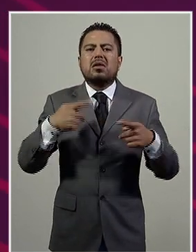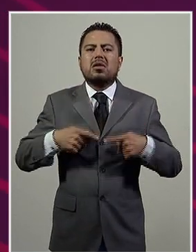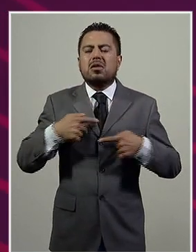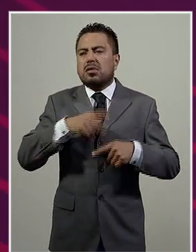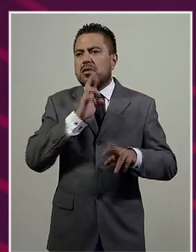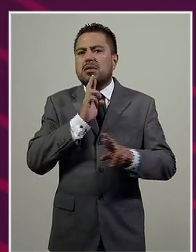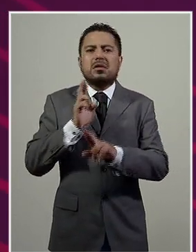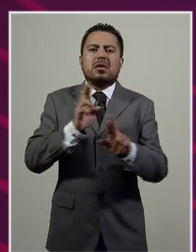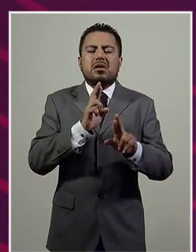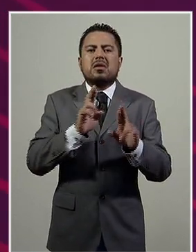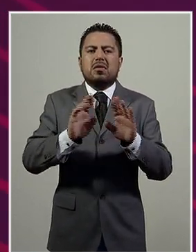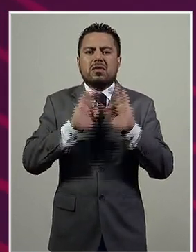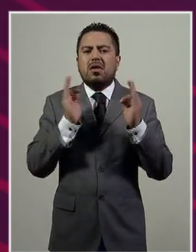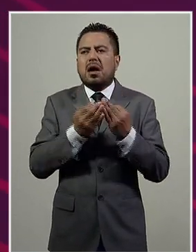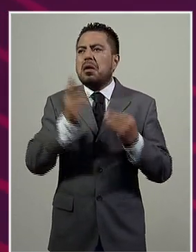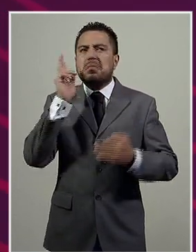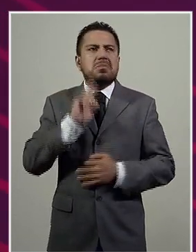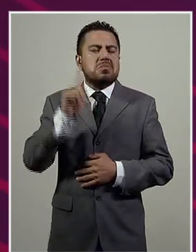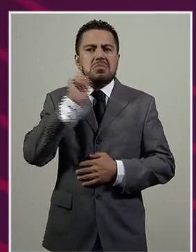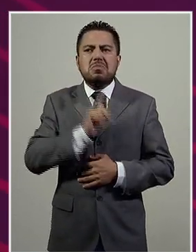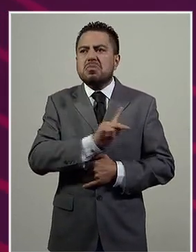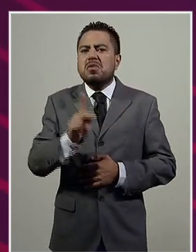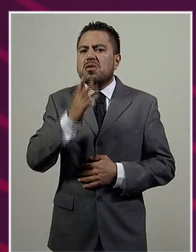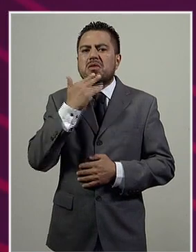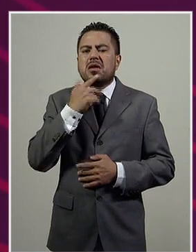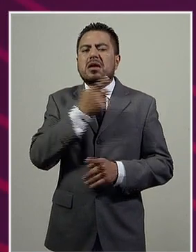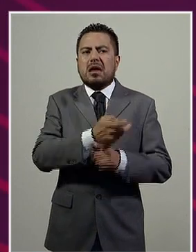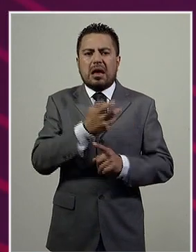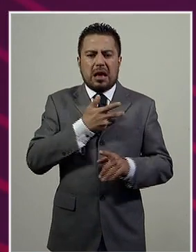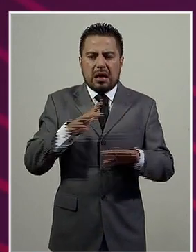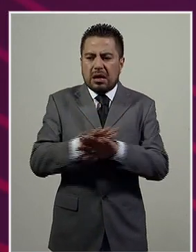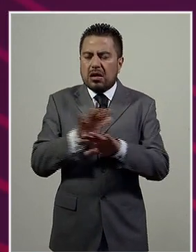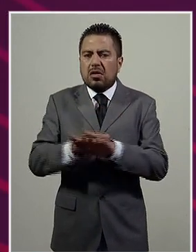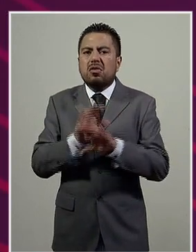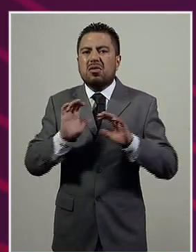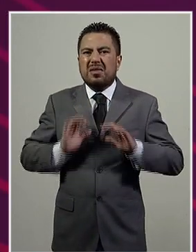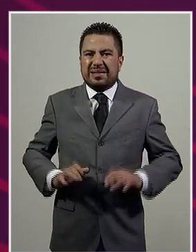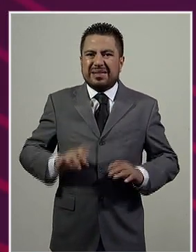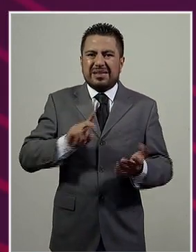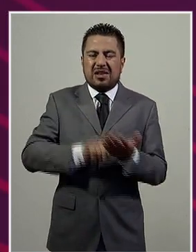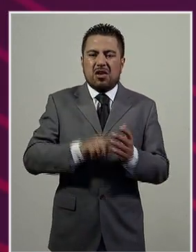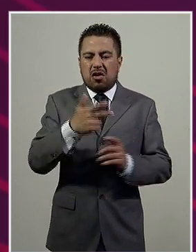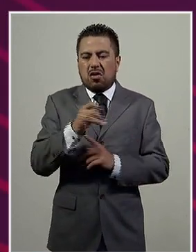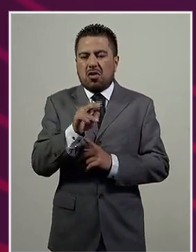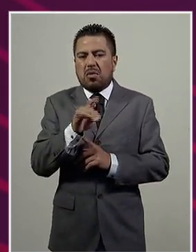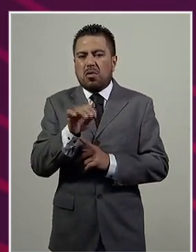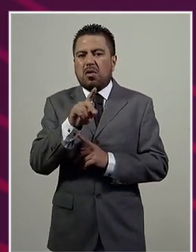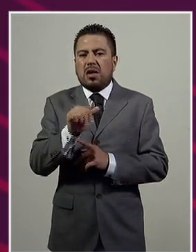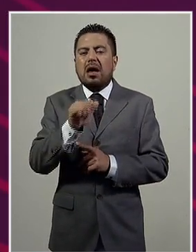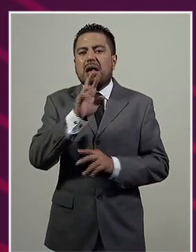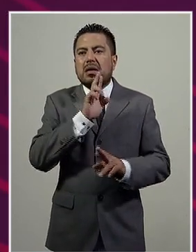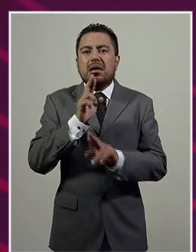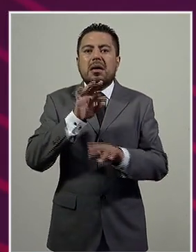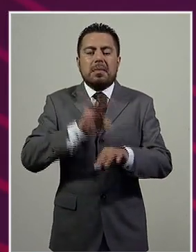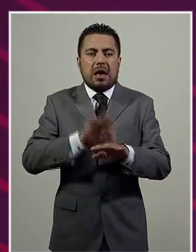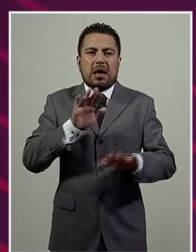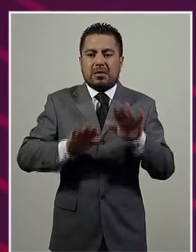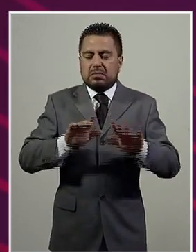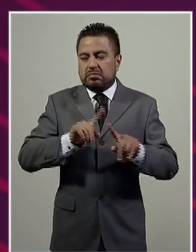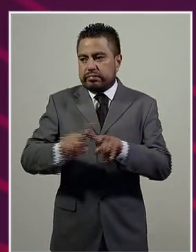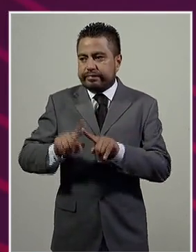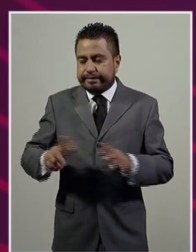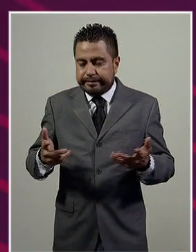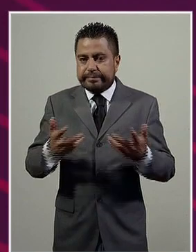responda de cierta manera. No los prueban en mujeres porque como ellas tienen cambios hormonales, entonces el medicamento responde distinto a esas